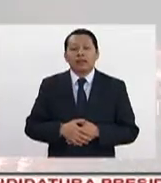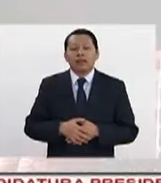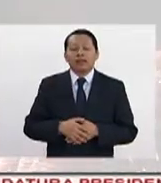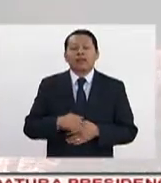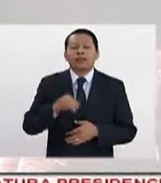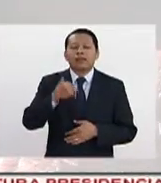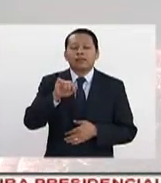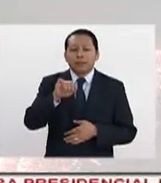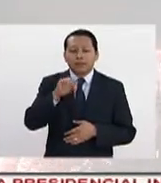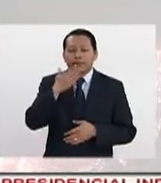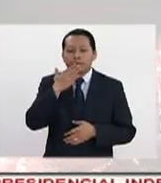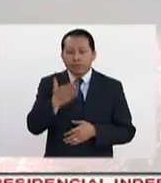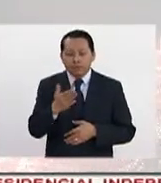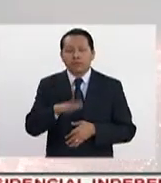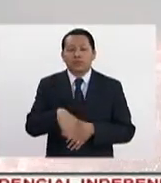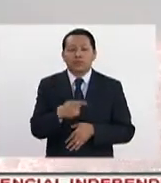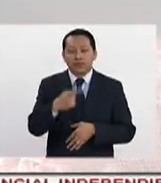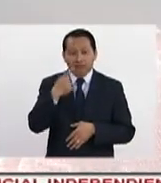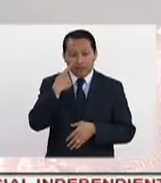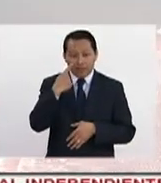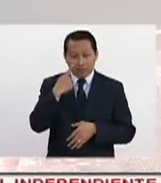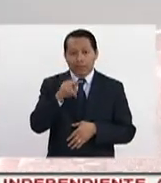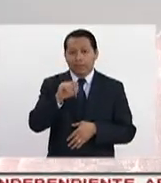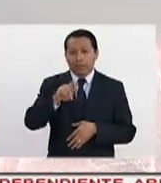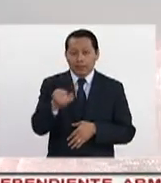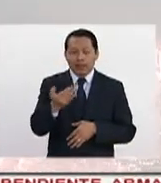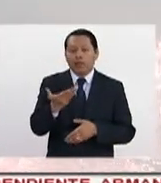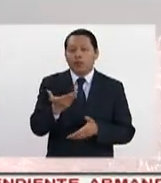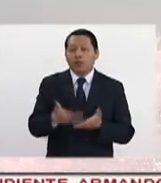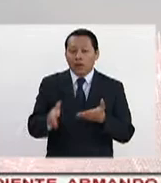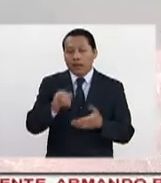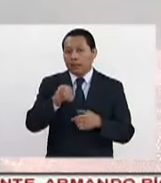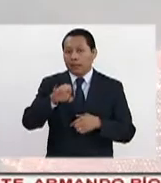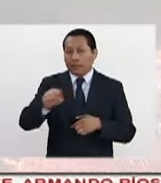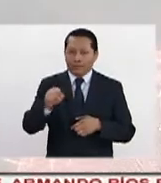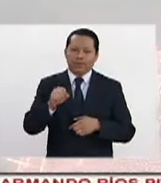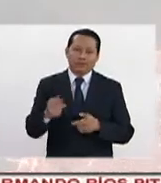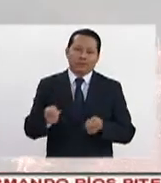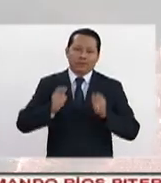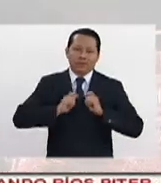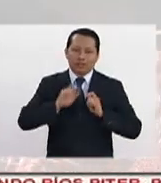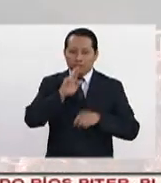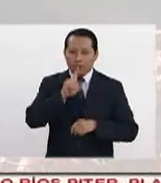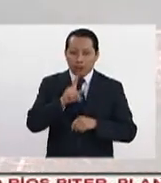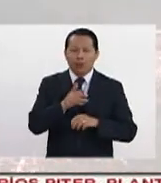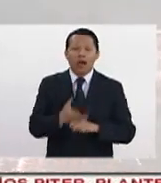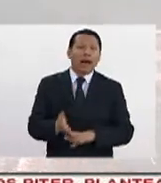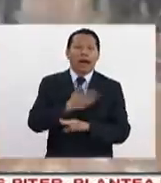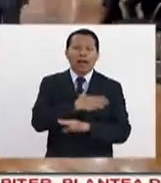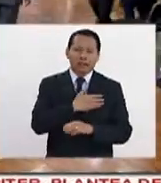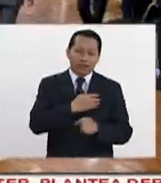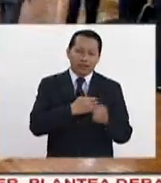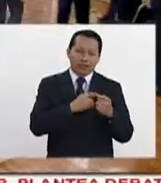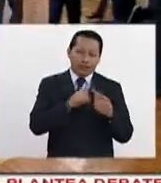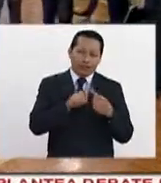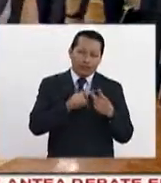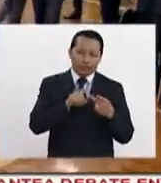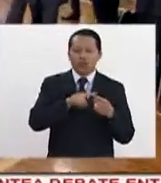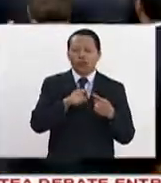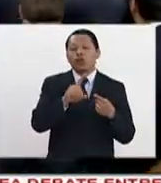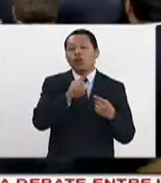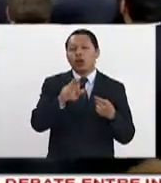Pati, fíjate que yo recibo un IMSS robusto. La gestión de mis dos antecesores, tanto del doctor González